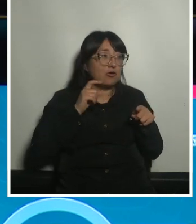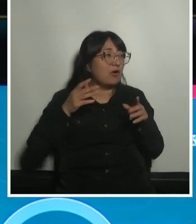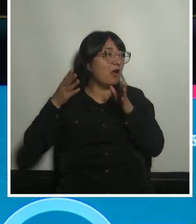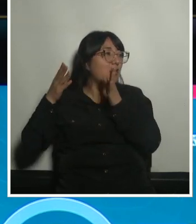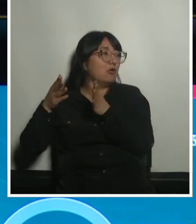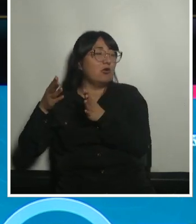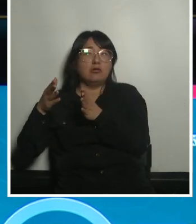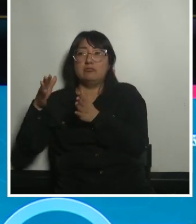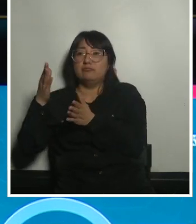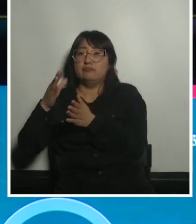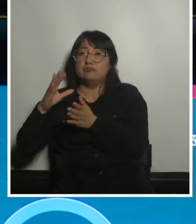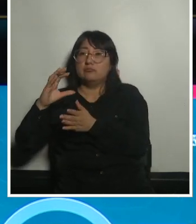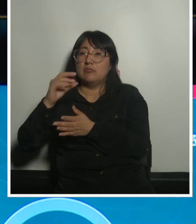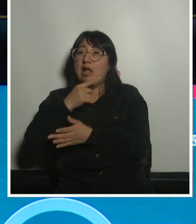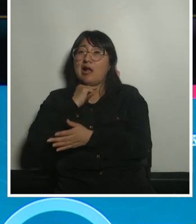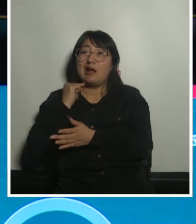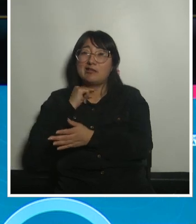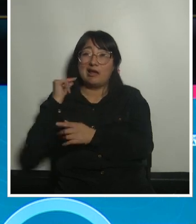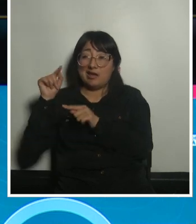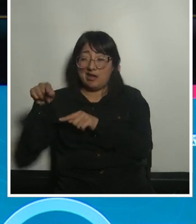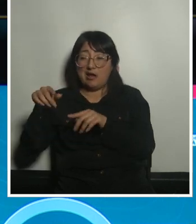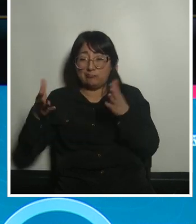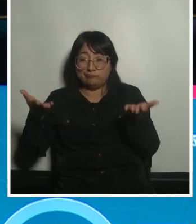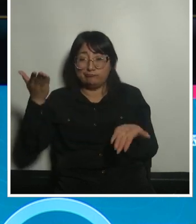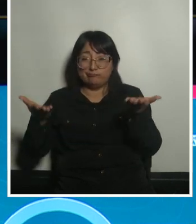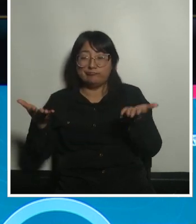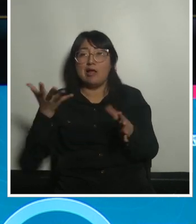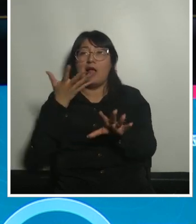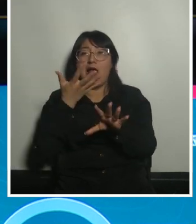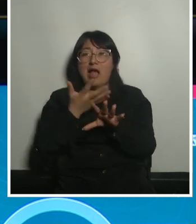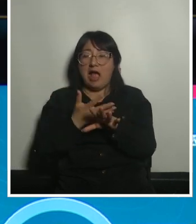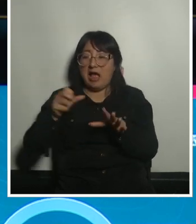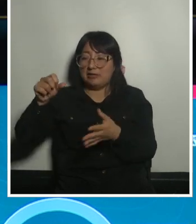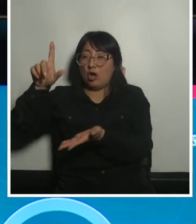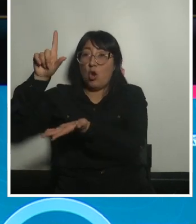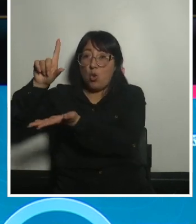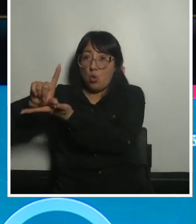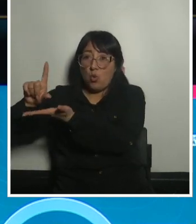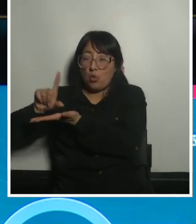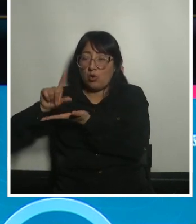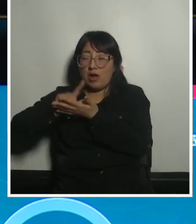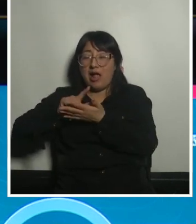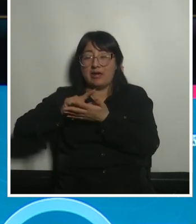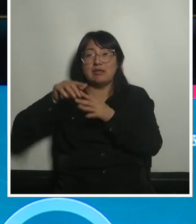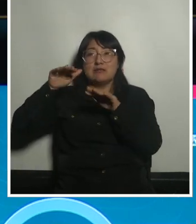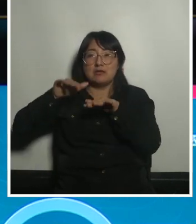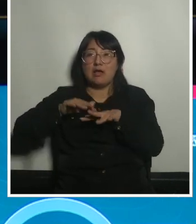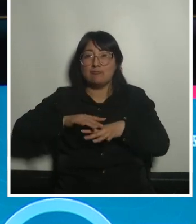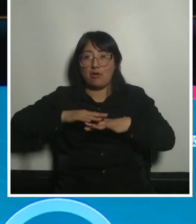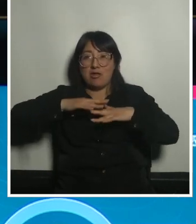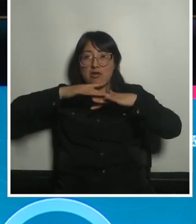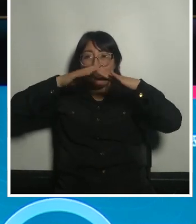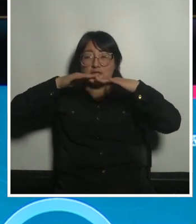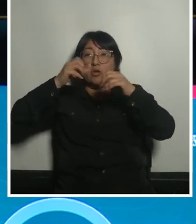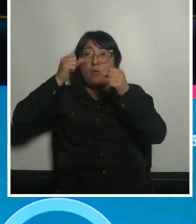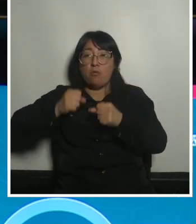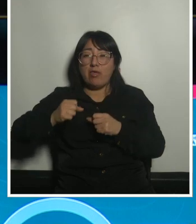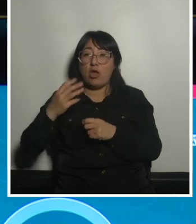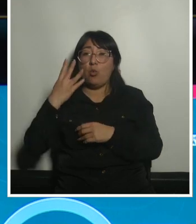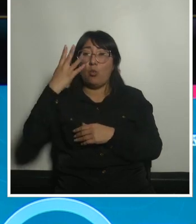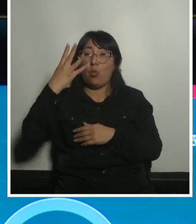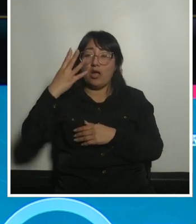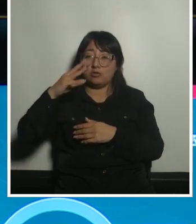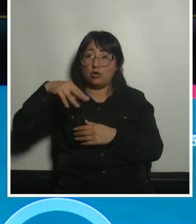en Cartagena, tenemos entonces unas áreas de inundación que pueden llegar a sobre 4 metros de